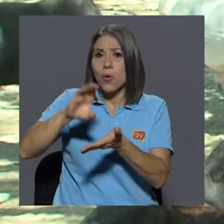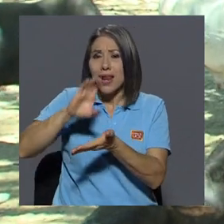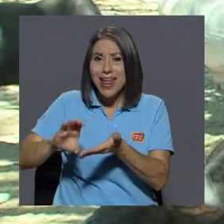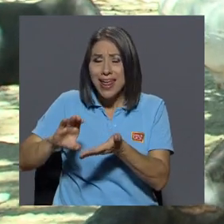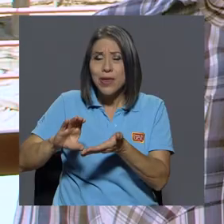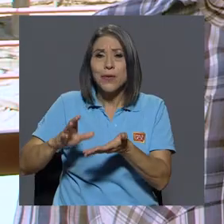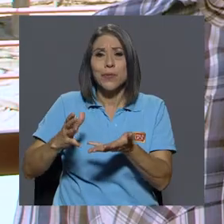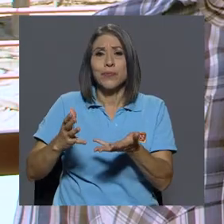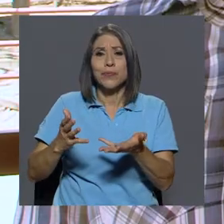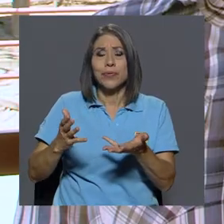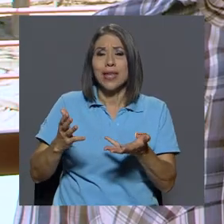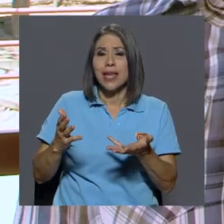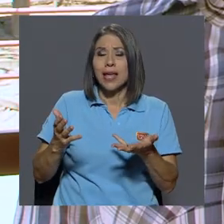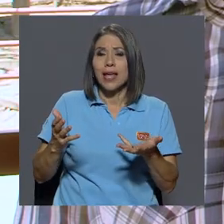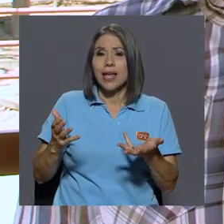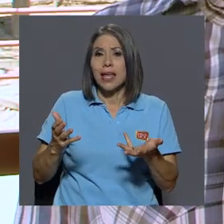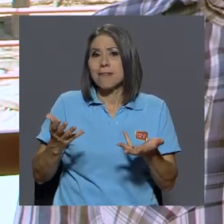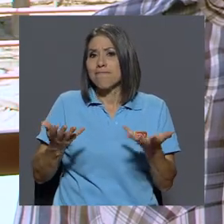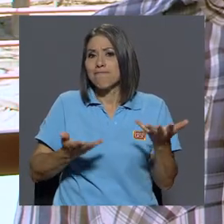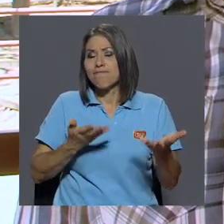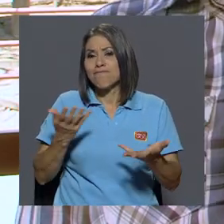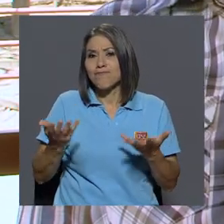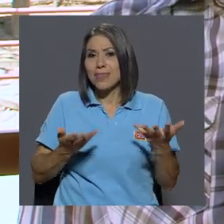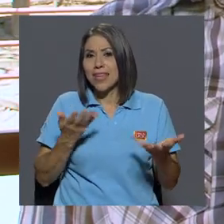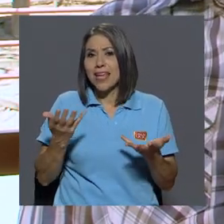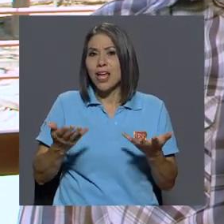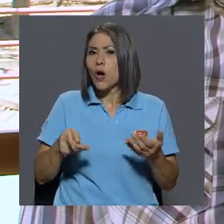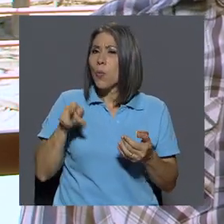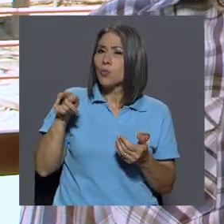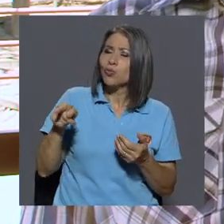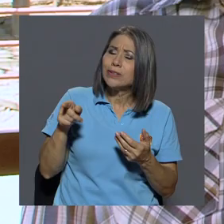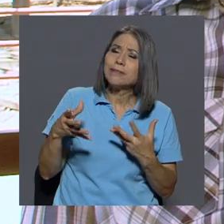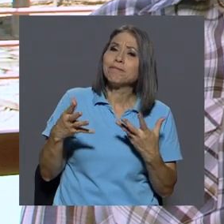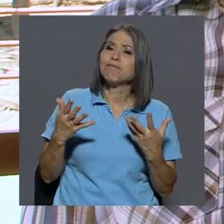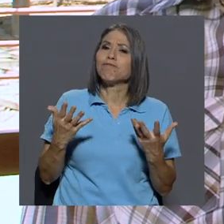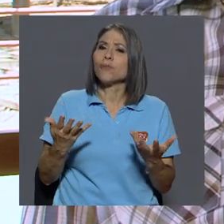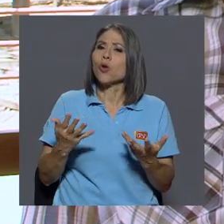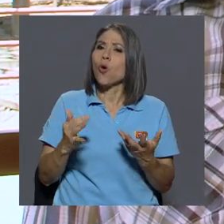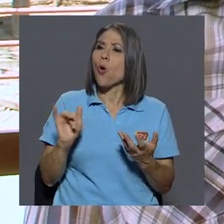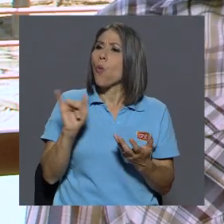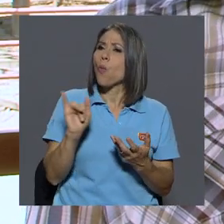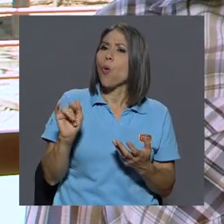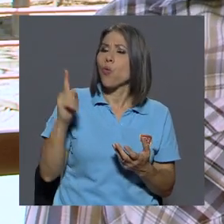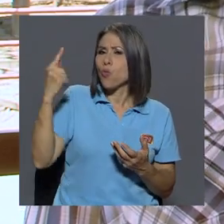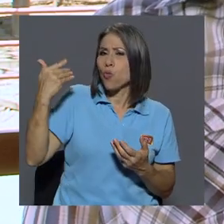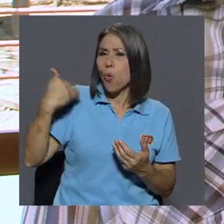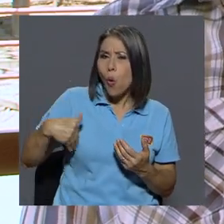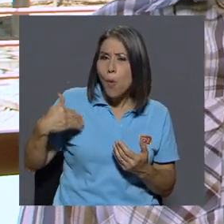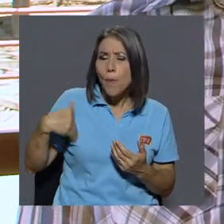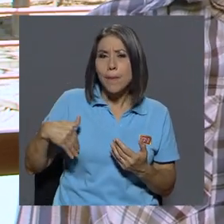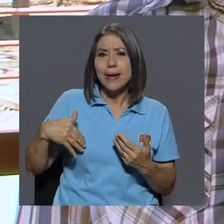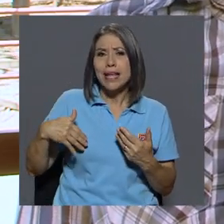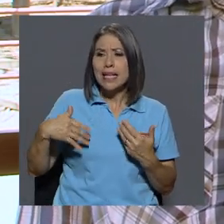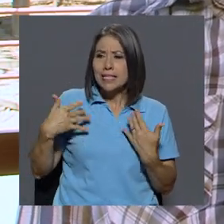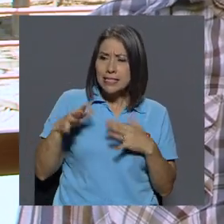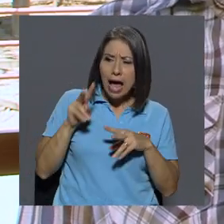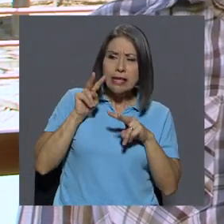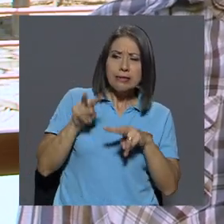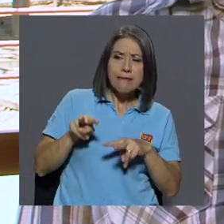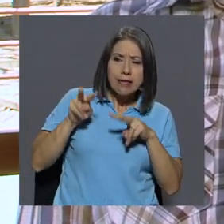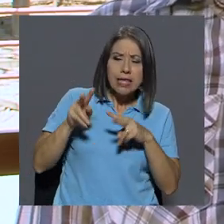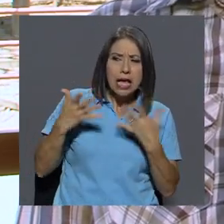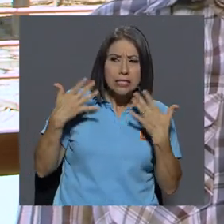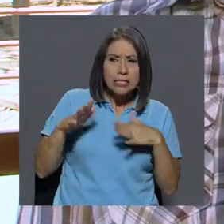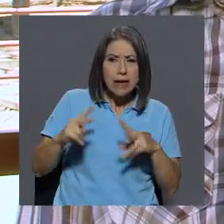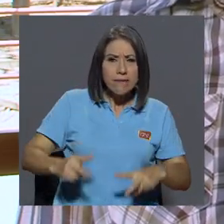venir de algún modo descollando como un hombre que se venía a dedicar ya a los